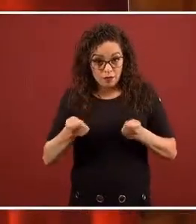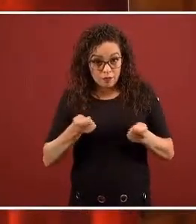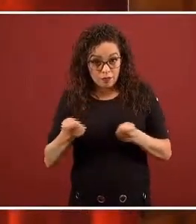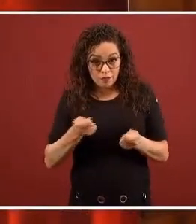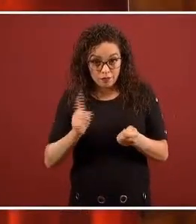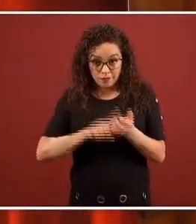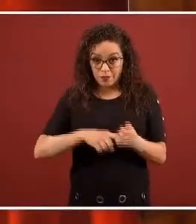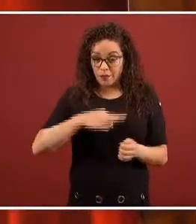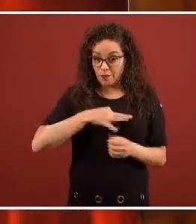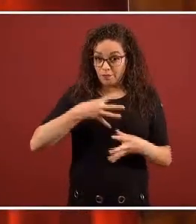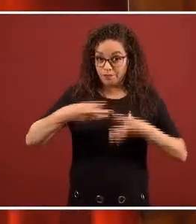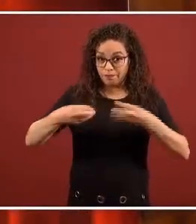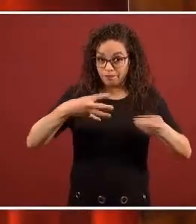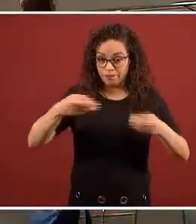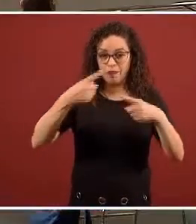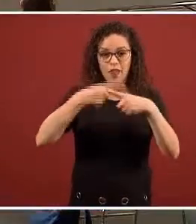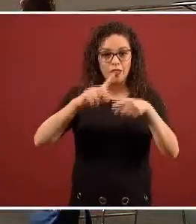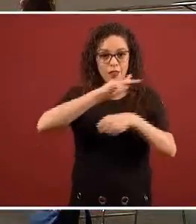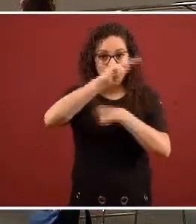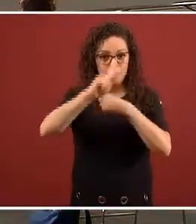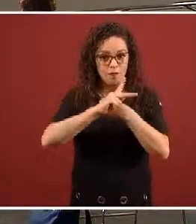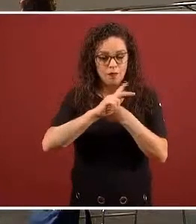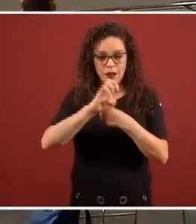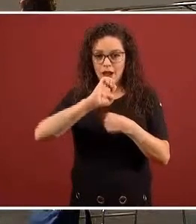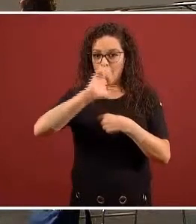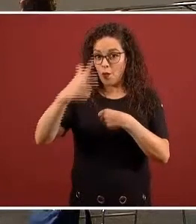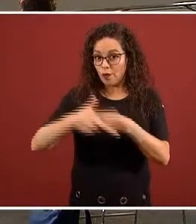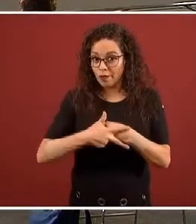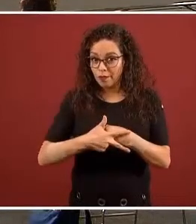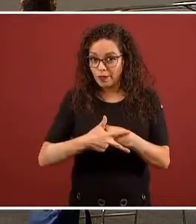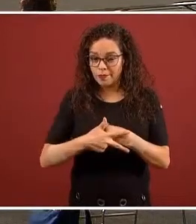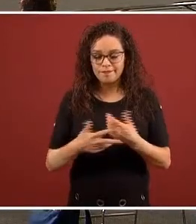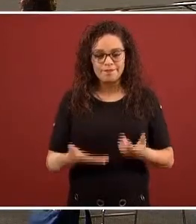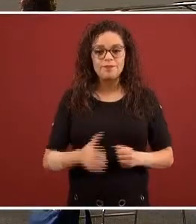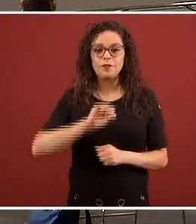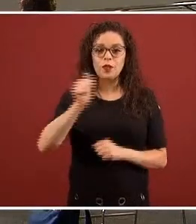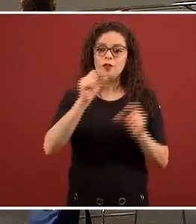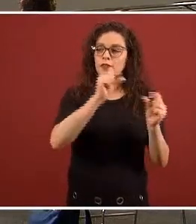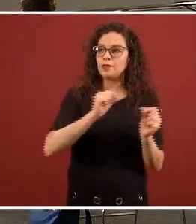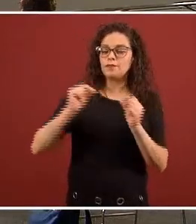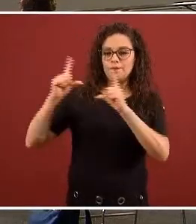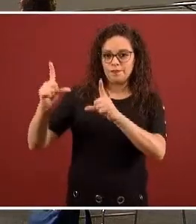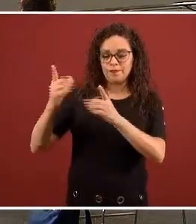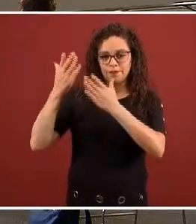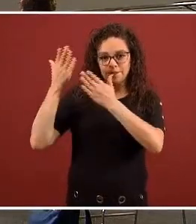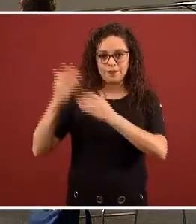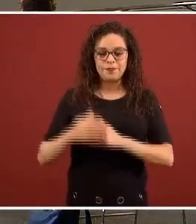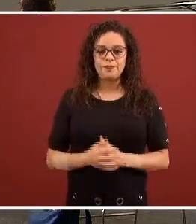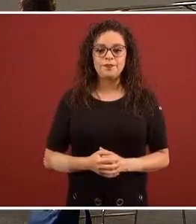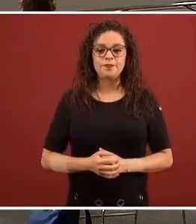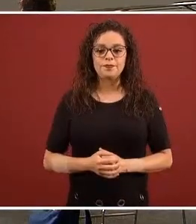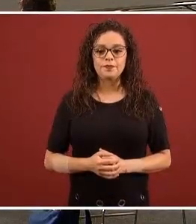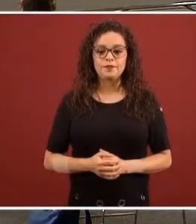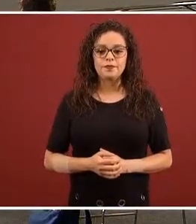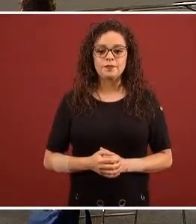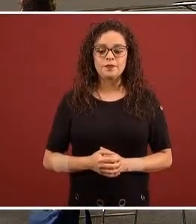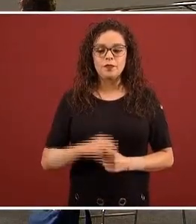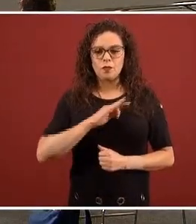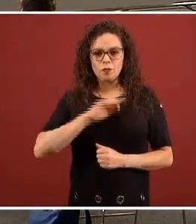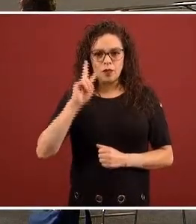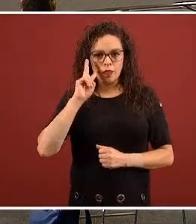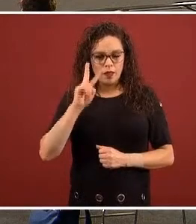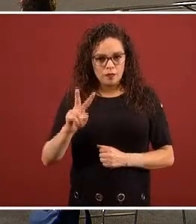en los diferentes países de Europa. En la siguiente diapositiva vamos a estar ahora